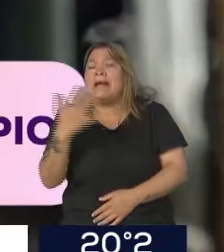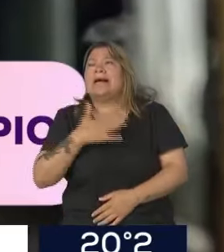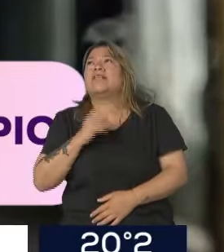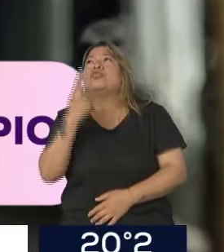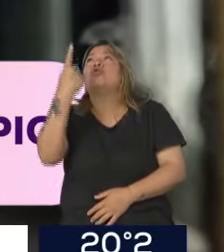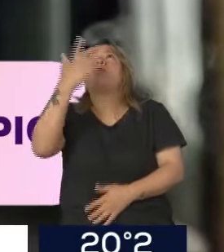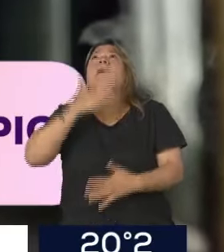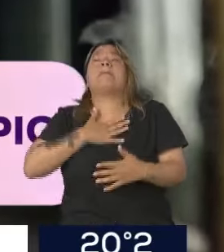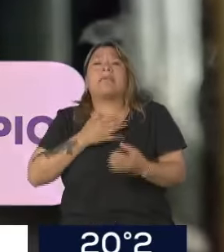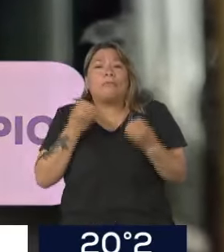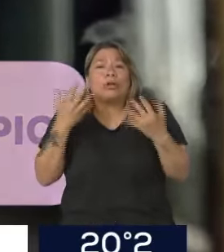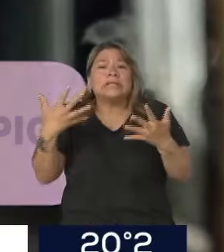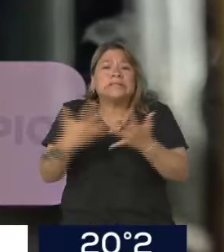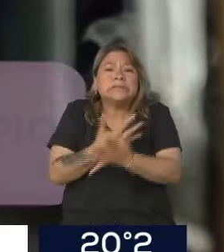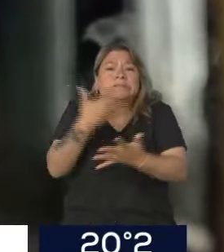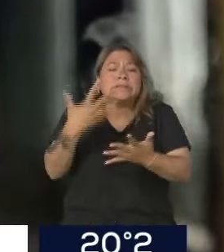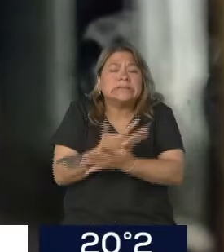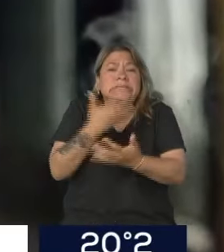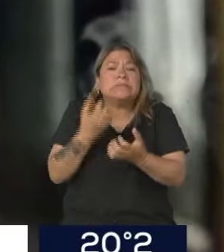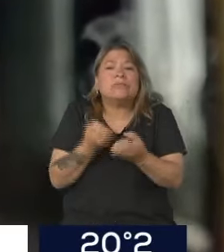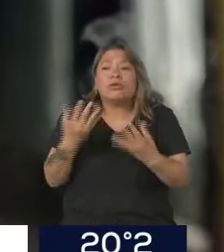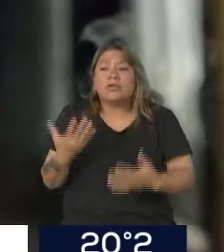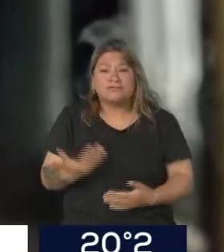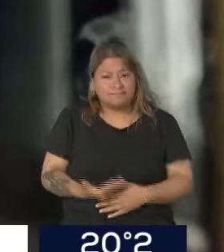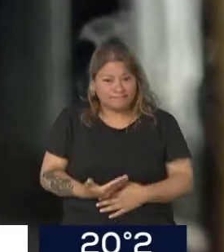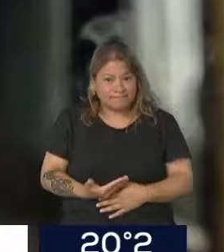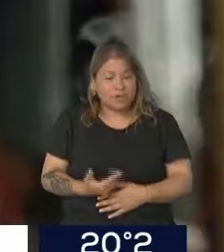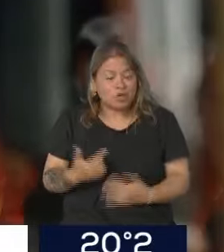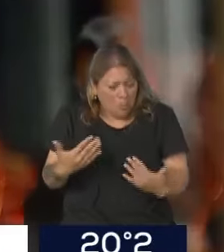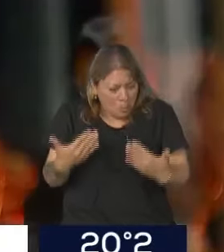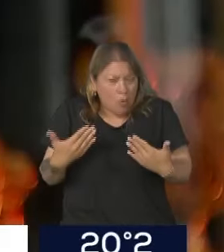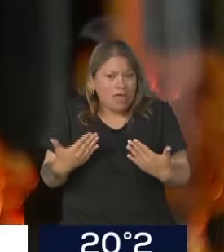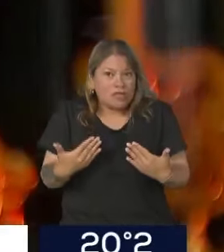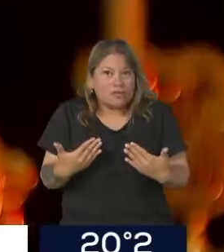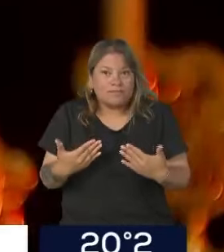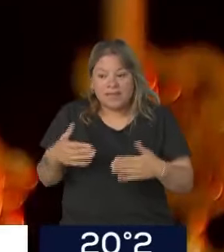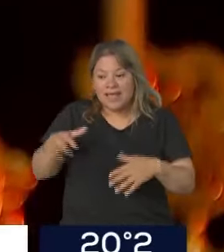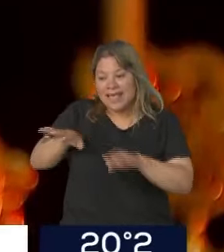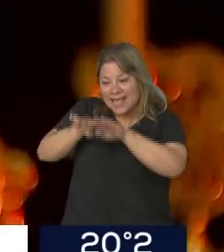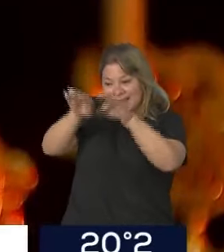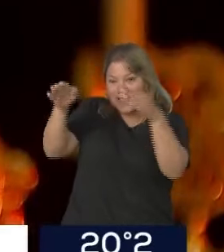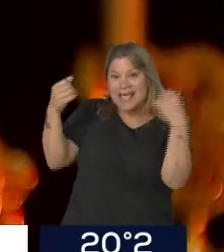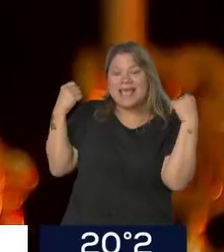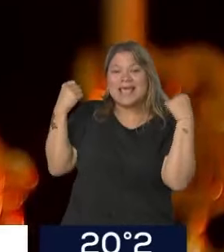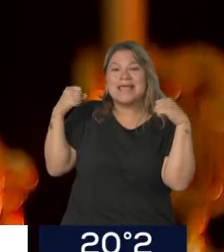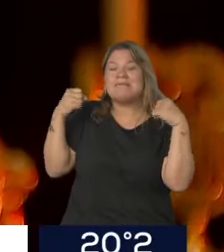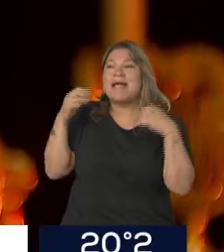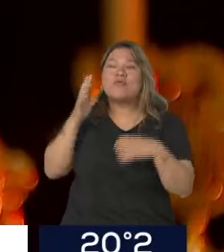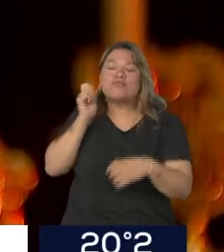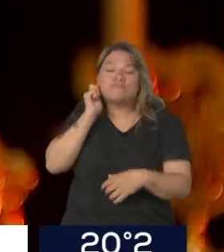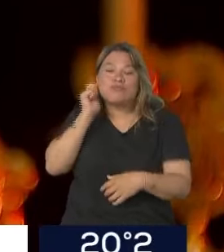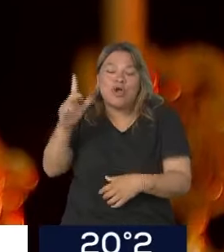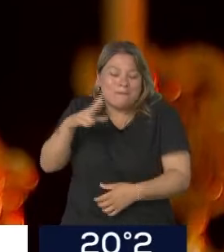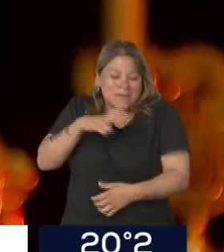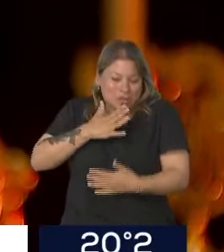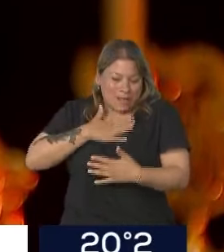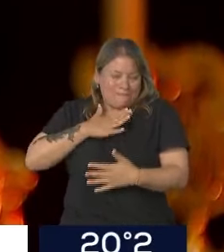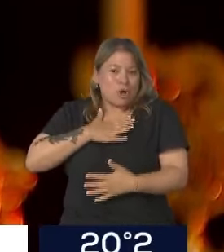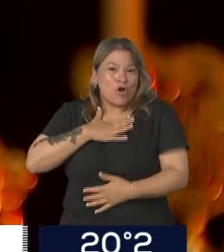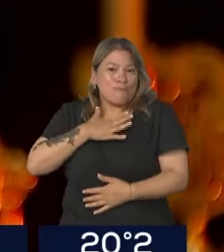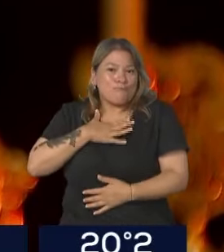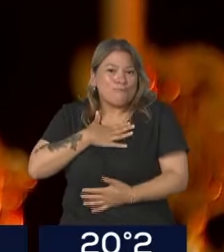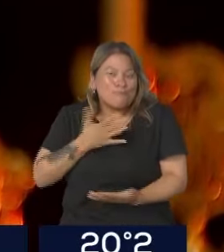qué a mí siempre me pasa? ¿Y por qué no a mí? Y esto, este gimnasio es un logro personal, es algo